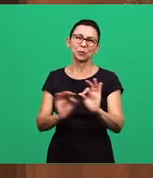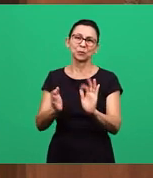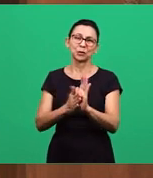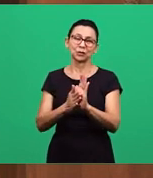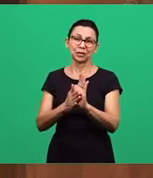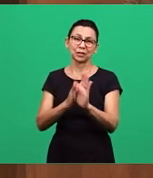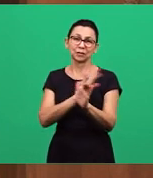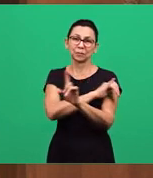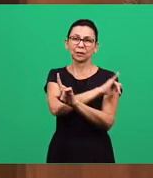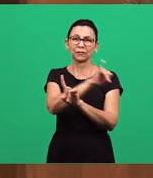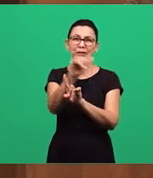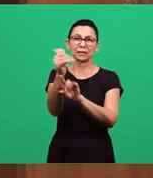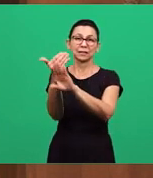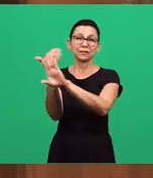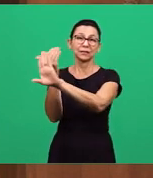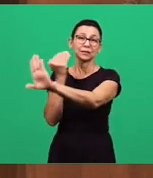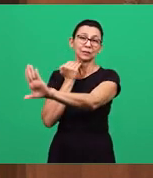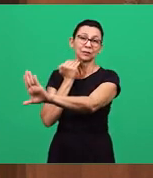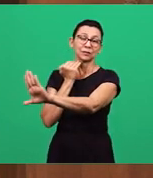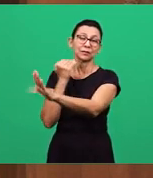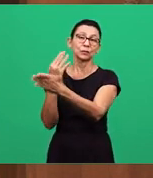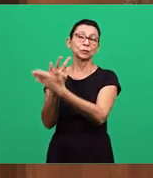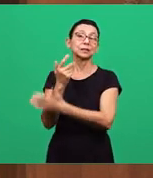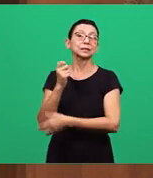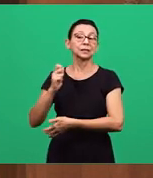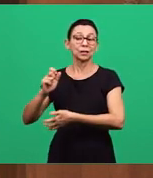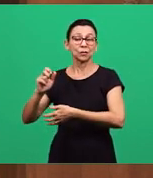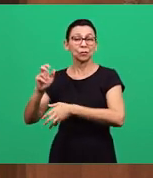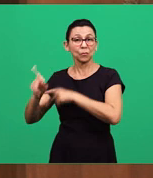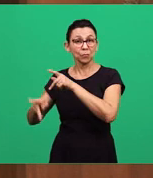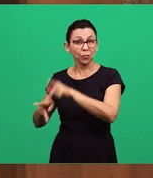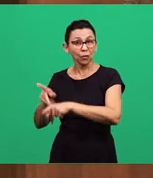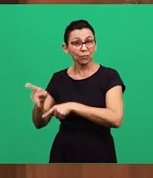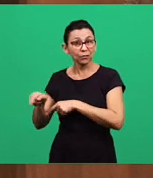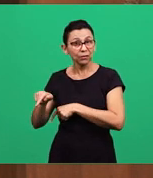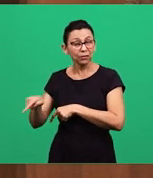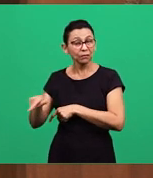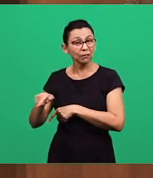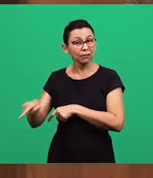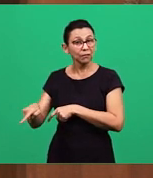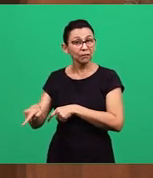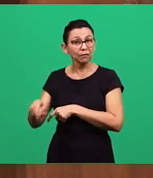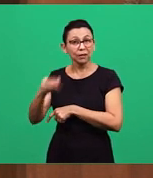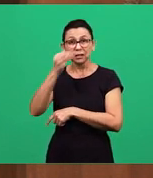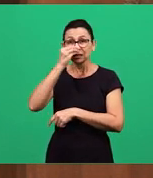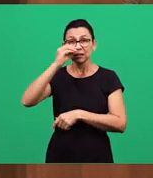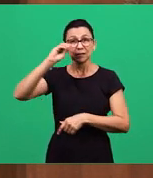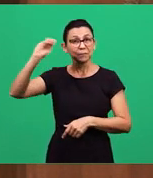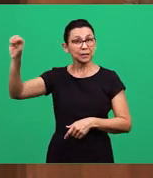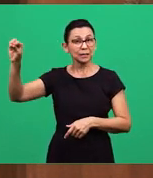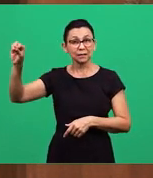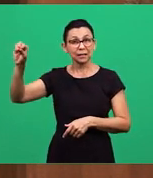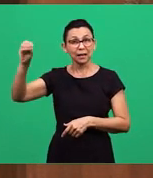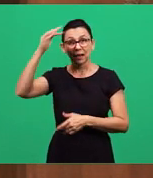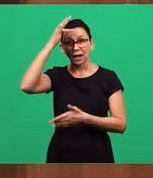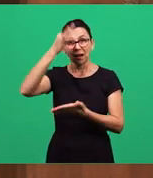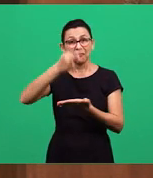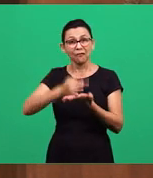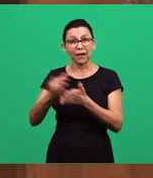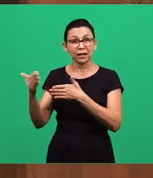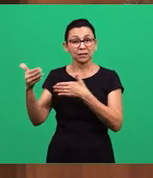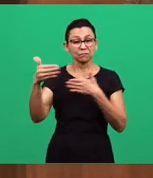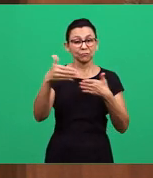del proyecto profético y esto llevó a Israel a apostatar de la fe. La apostasía